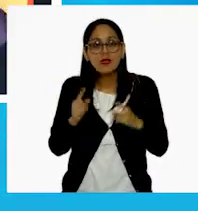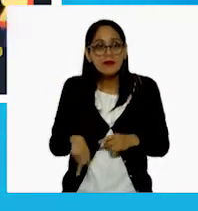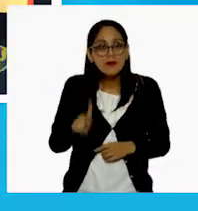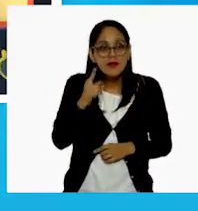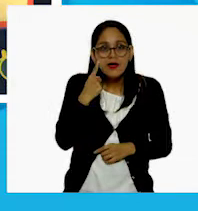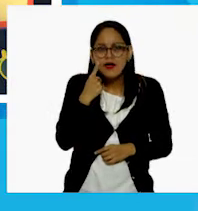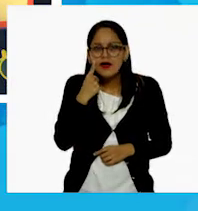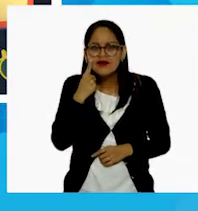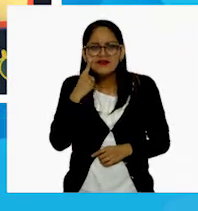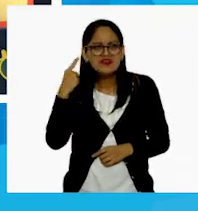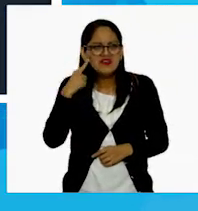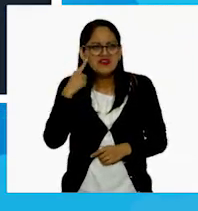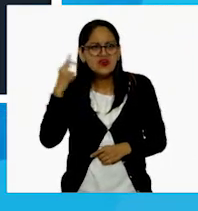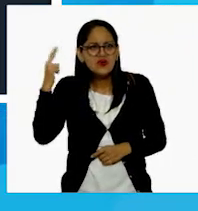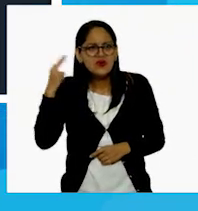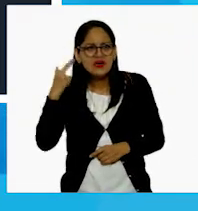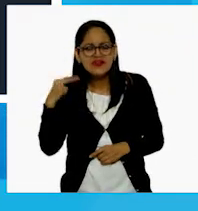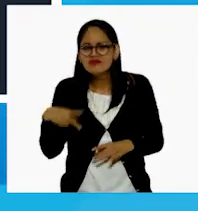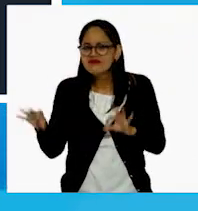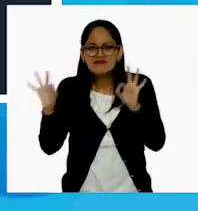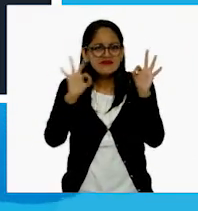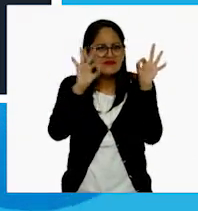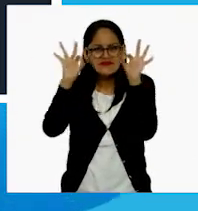Pero he escuchado un ruido.